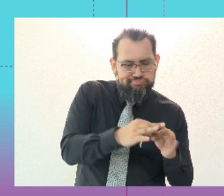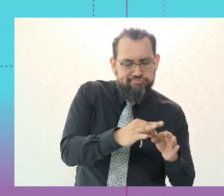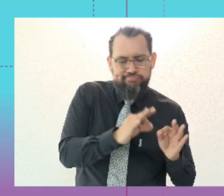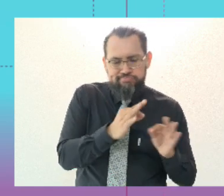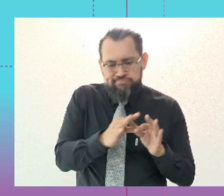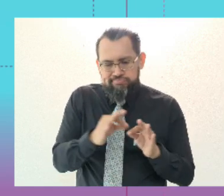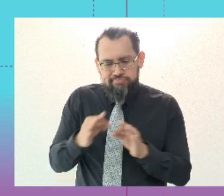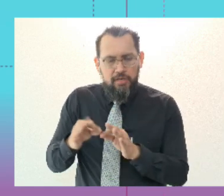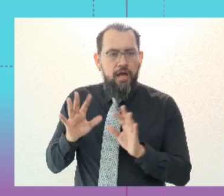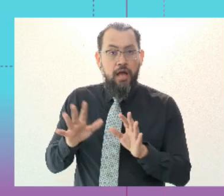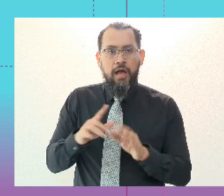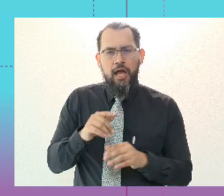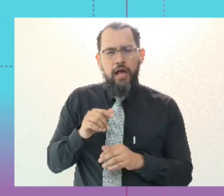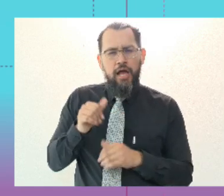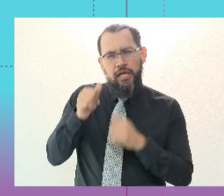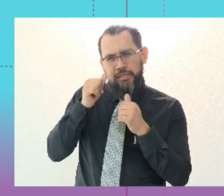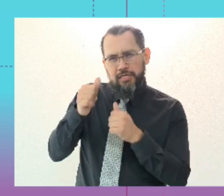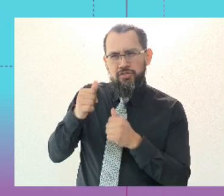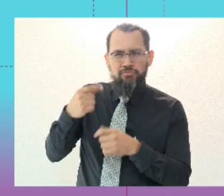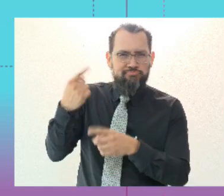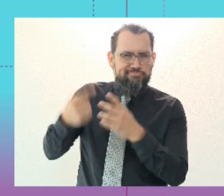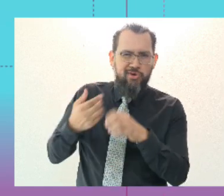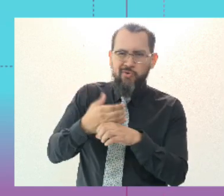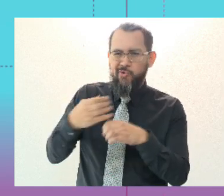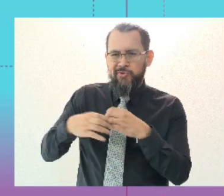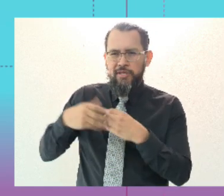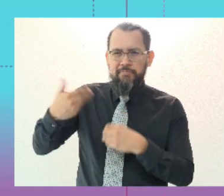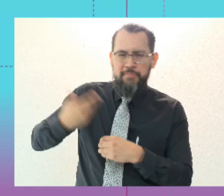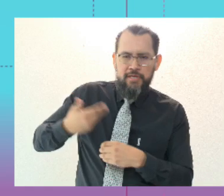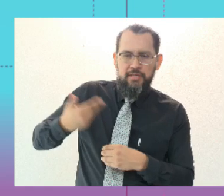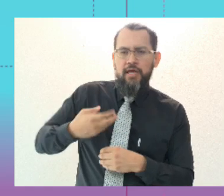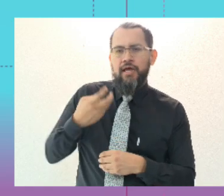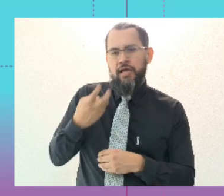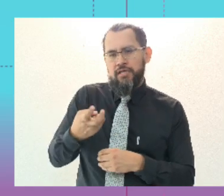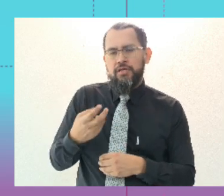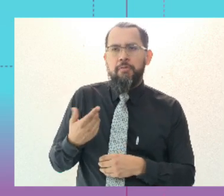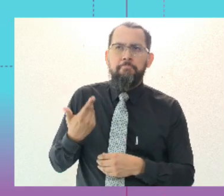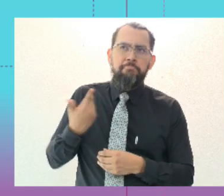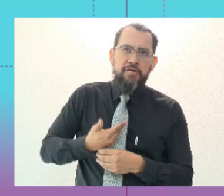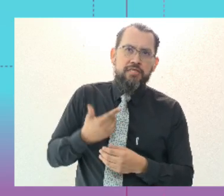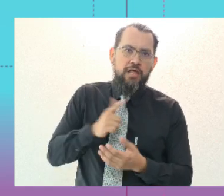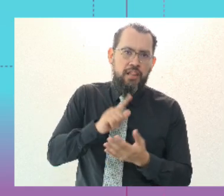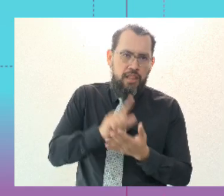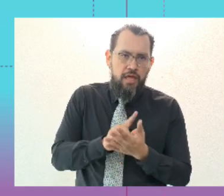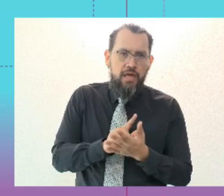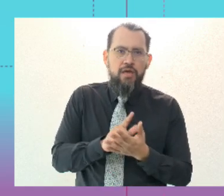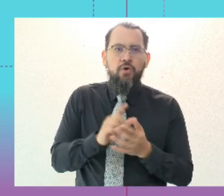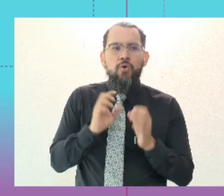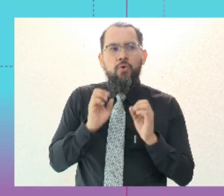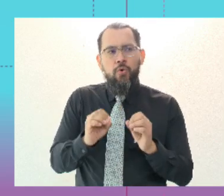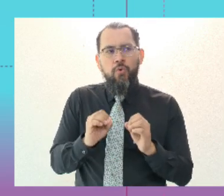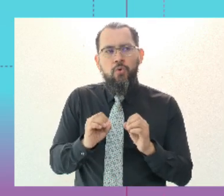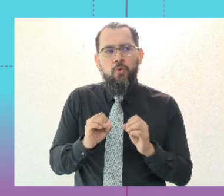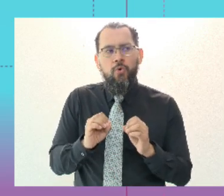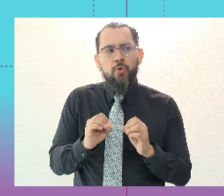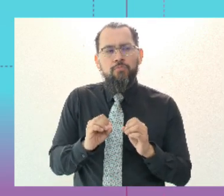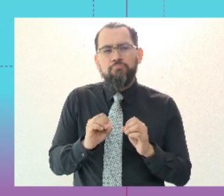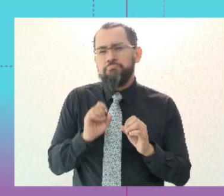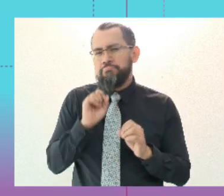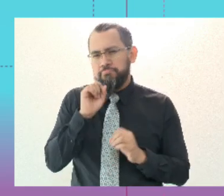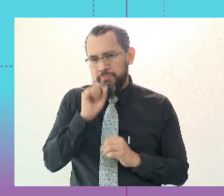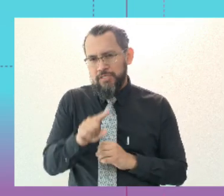esos requerimientos que hoy por hoy pues nos pide tanto las leyes como pues